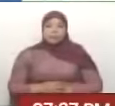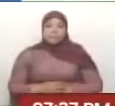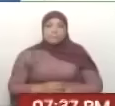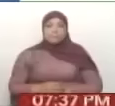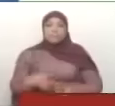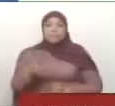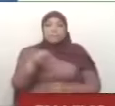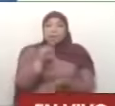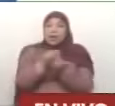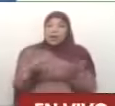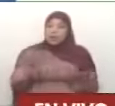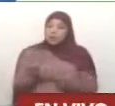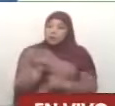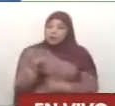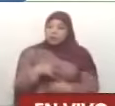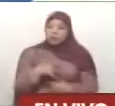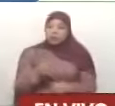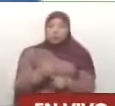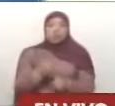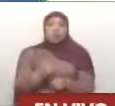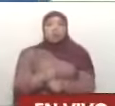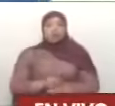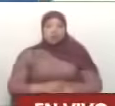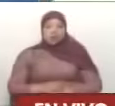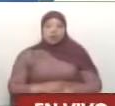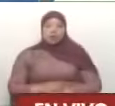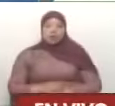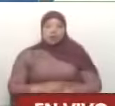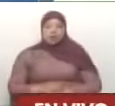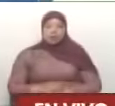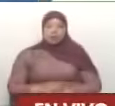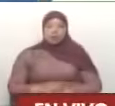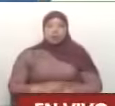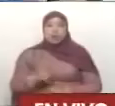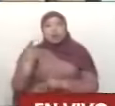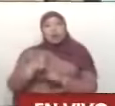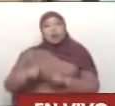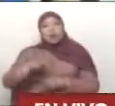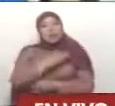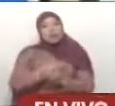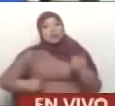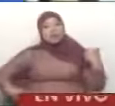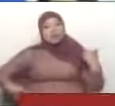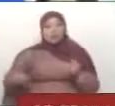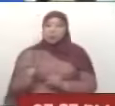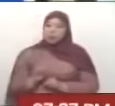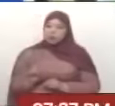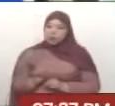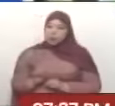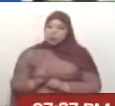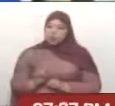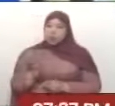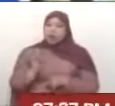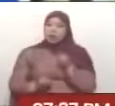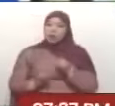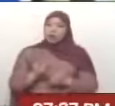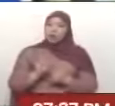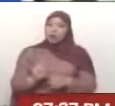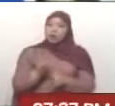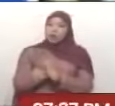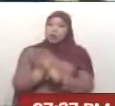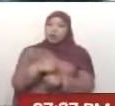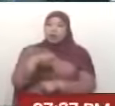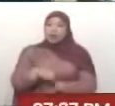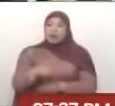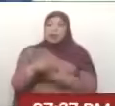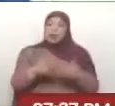son gratuitas. Esto tiene un interés de desdibujar la imagen del presidente de Venezuela y fortalecer alguna imagen también en Estados